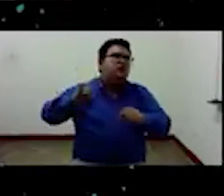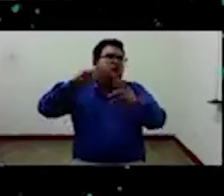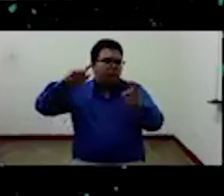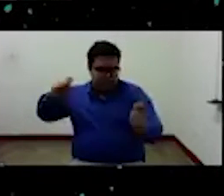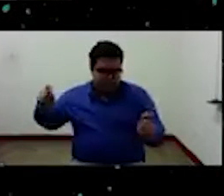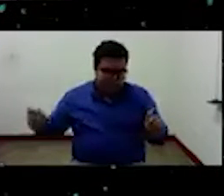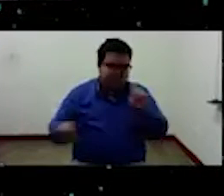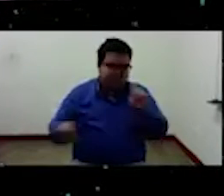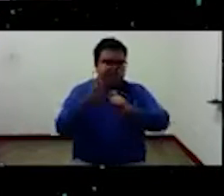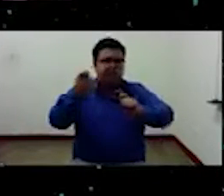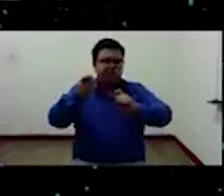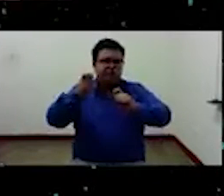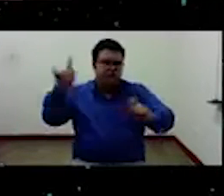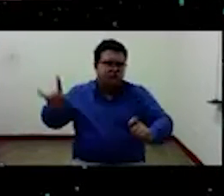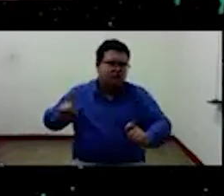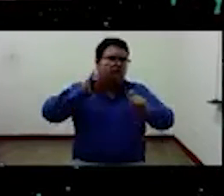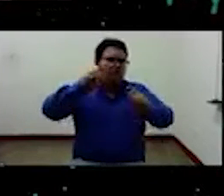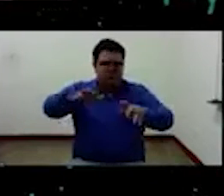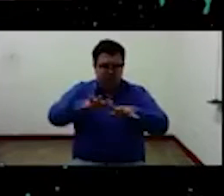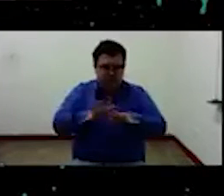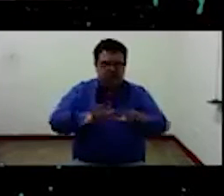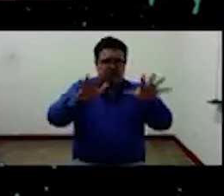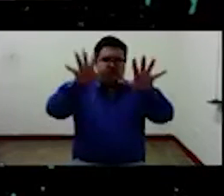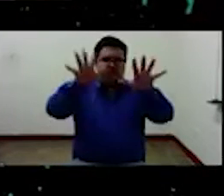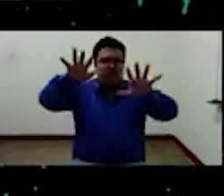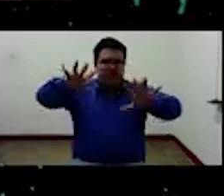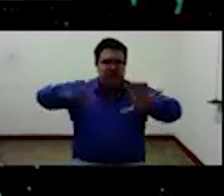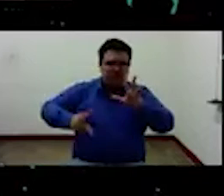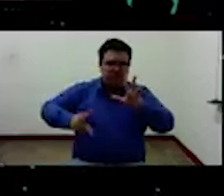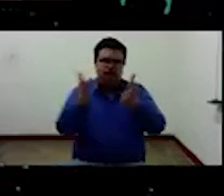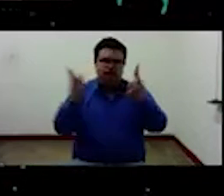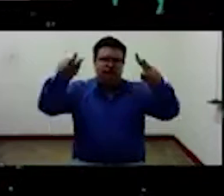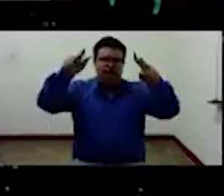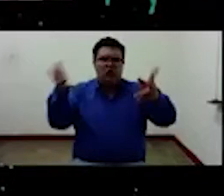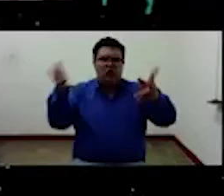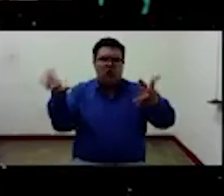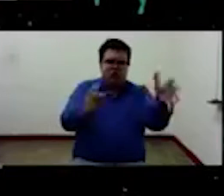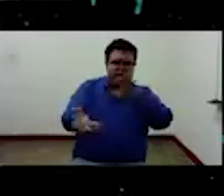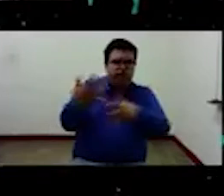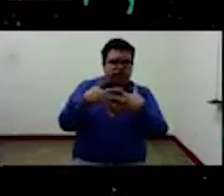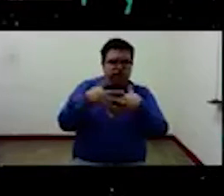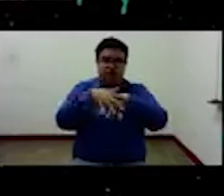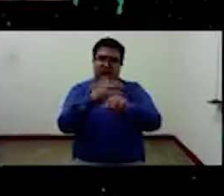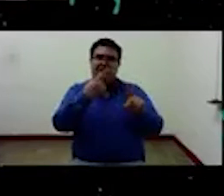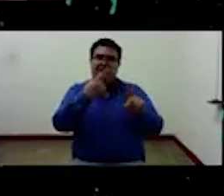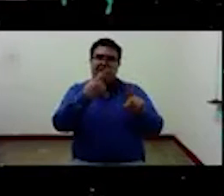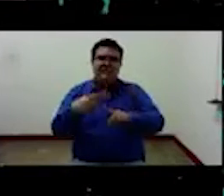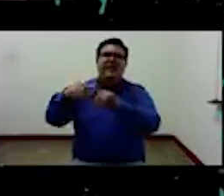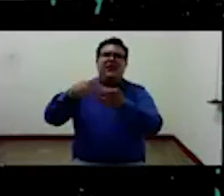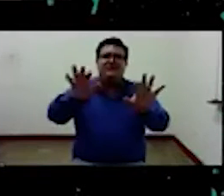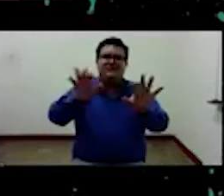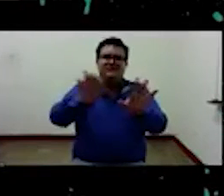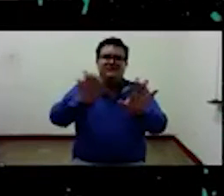proyectarlo, generarlo, etcétera. Y obviamente todo alrededor de la escucha. Por eso